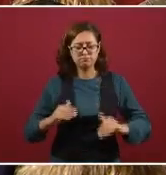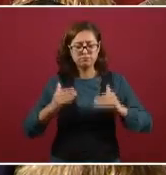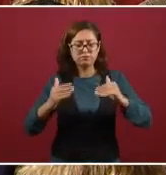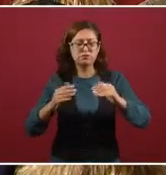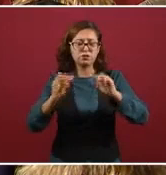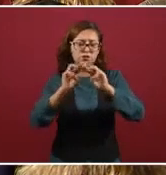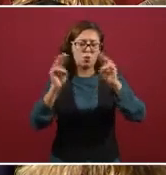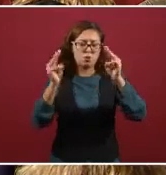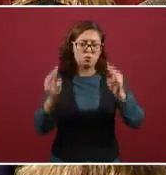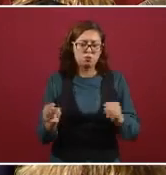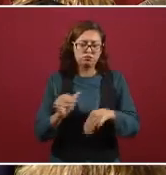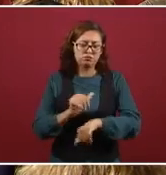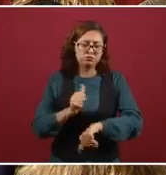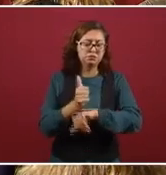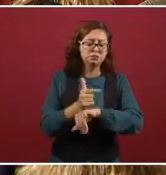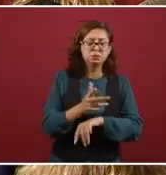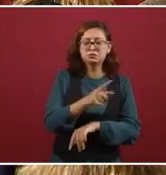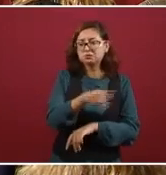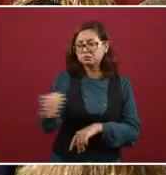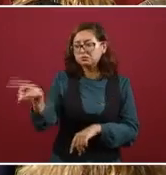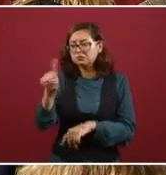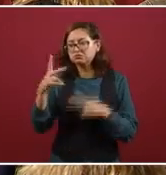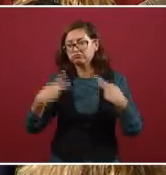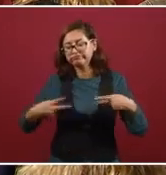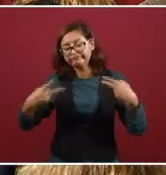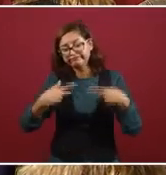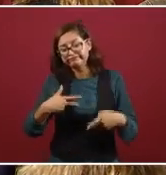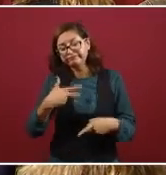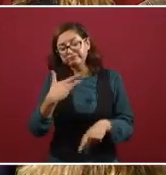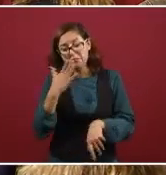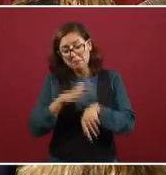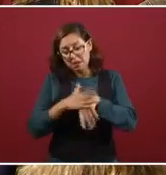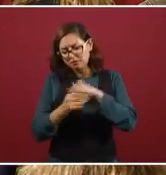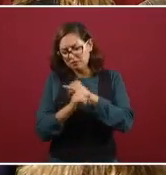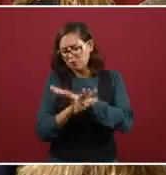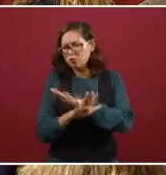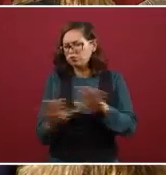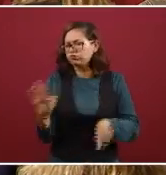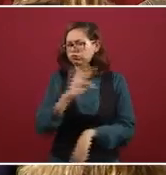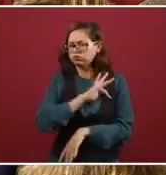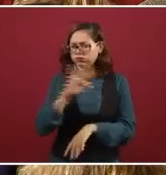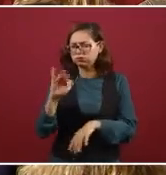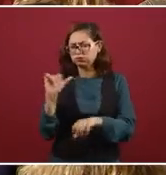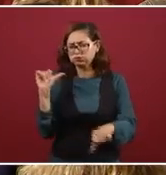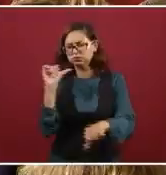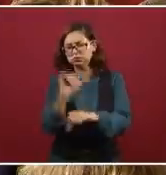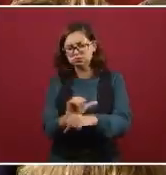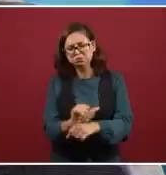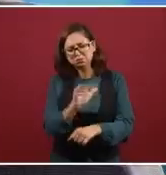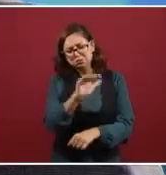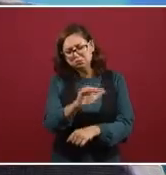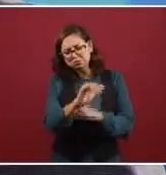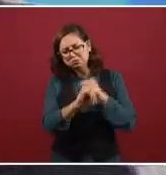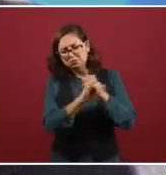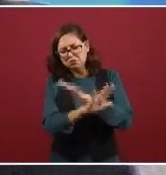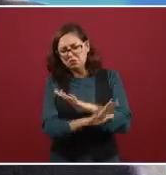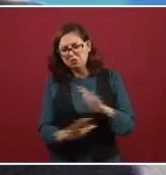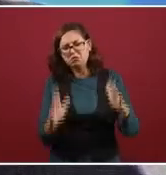estamos atendiendo a quien tenga bien pedir información adicional sobre la casa y sobre las